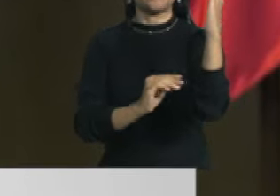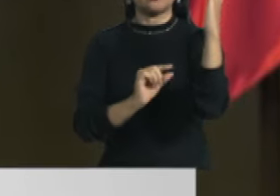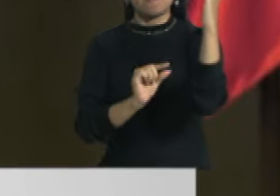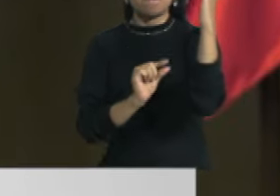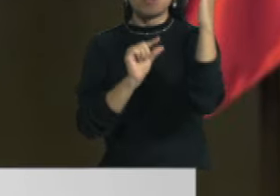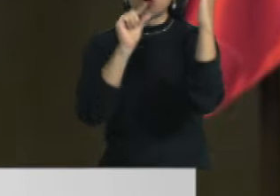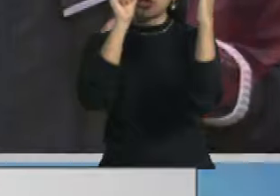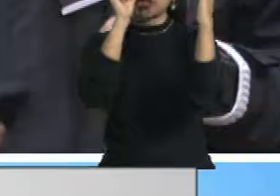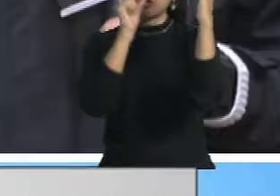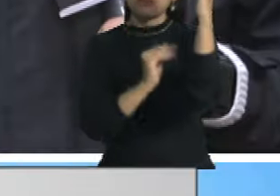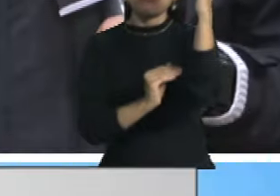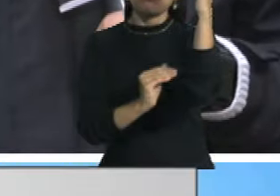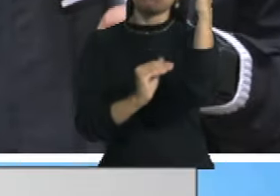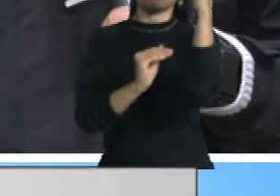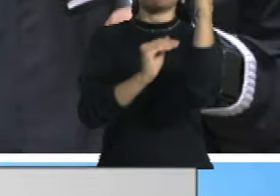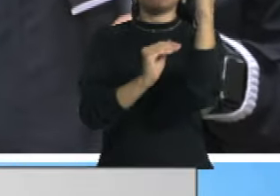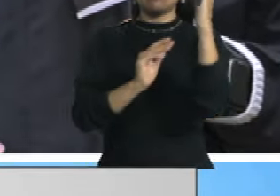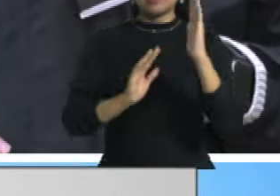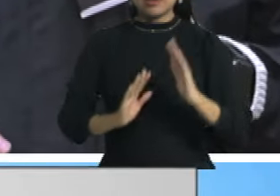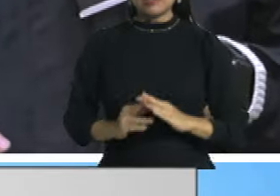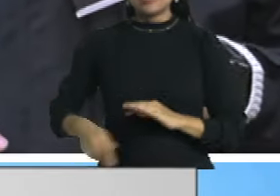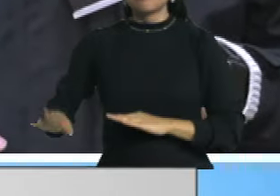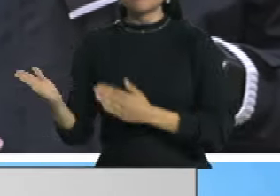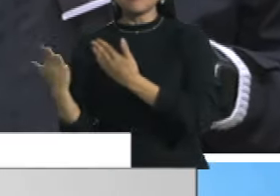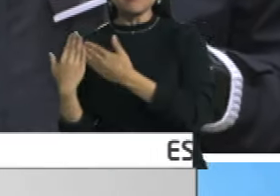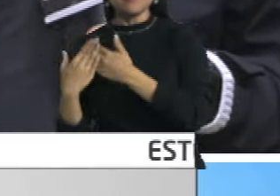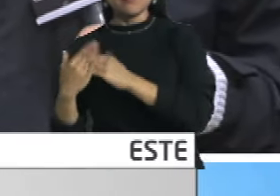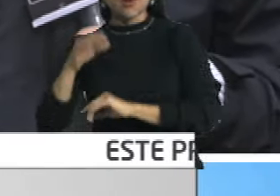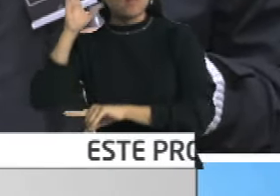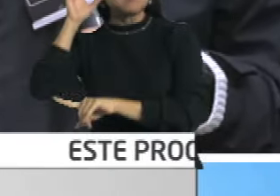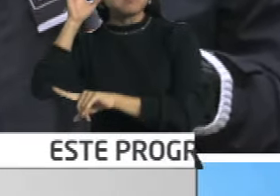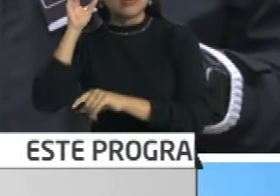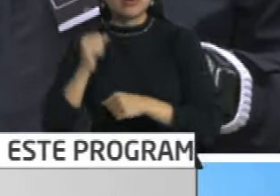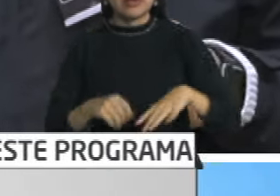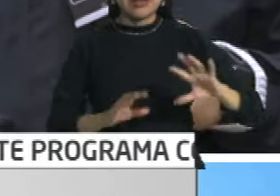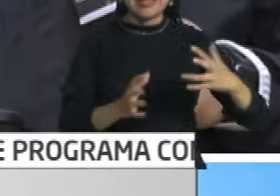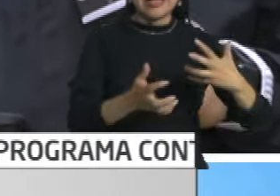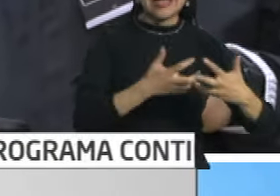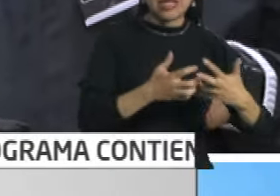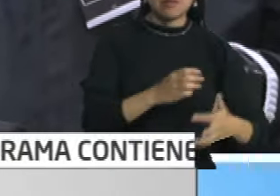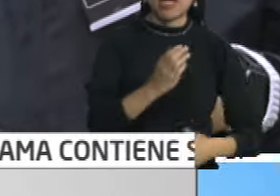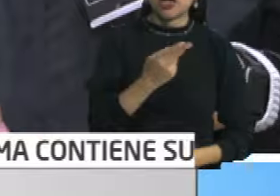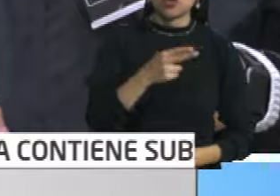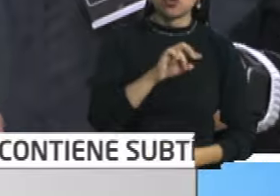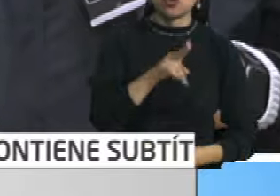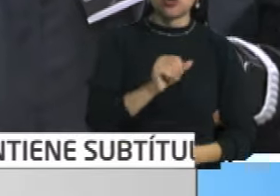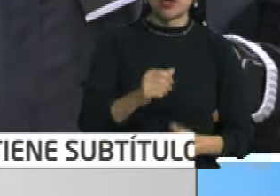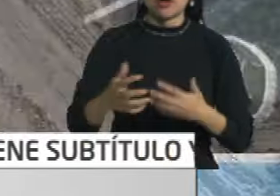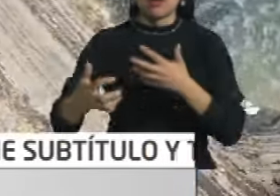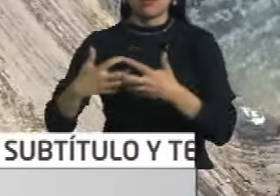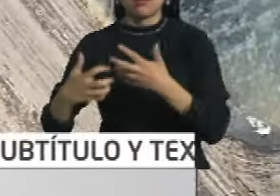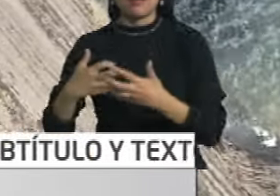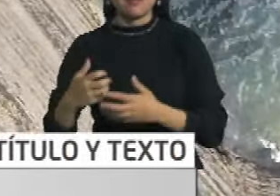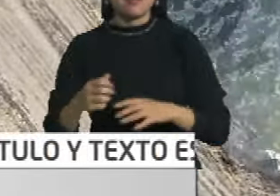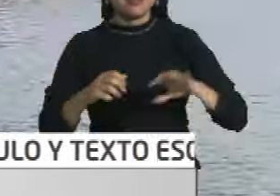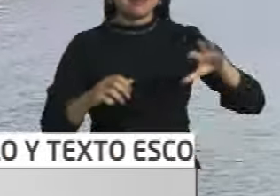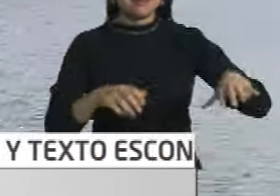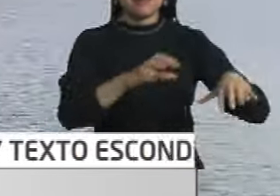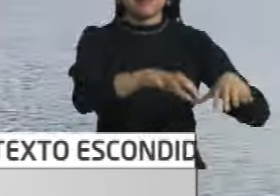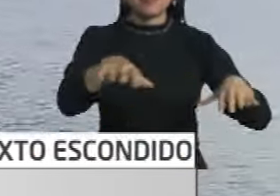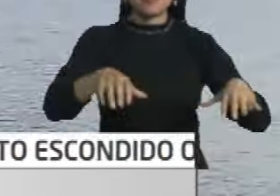Corporación Autónoma Regional que le hace seguimiento diario al sistema Chingaza, embalses de Chuza y embalse de San Rafael. A continuación en pantalla verán ustedes cómo se